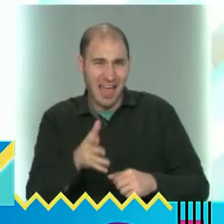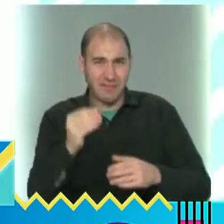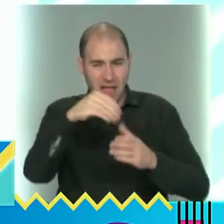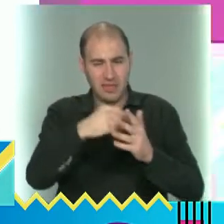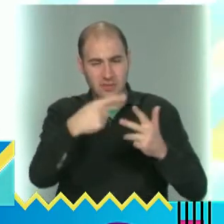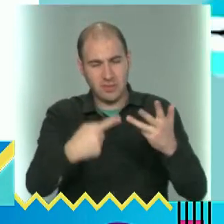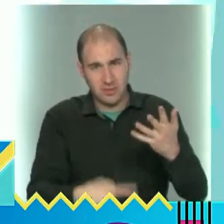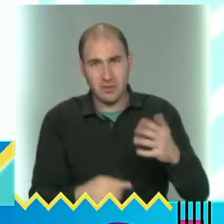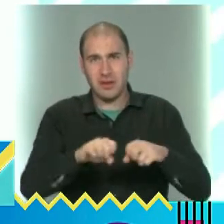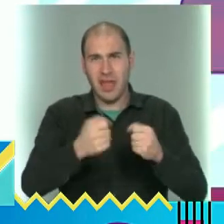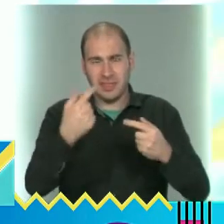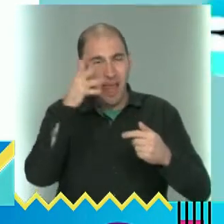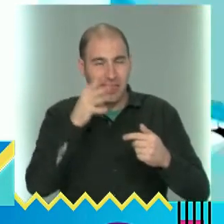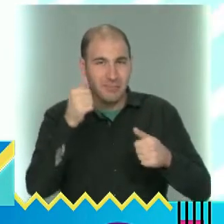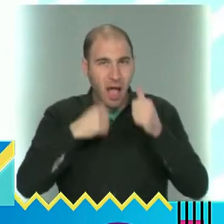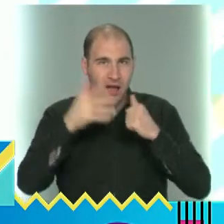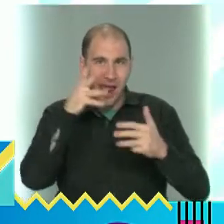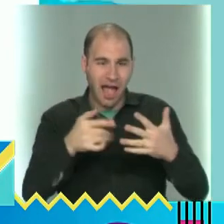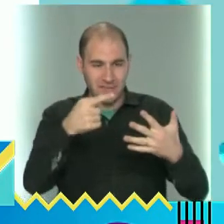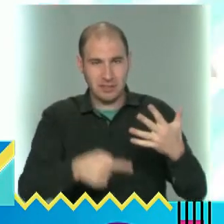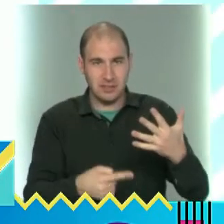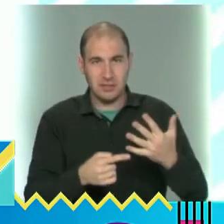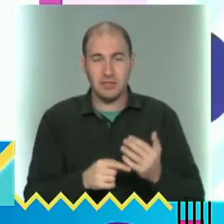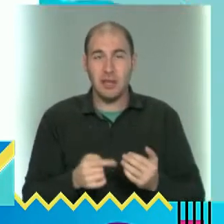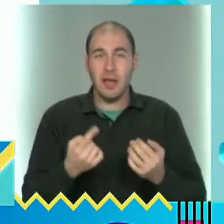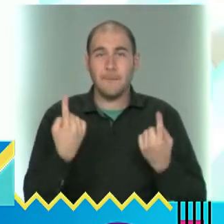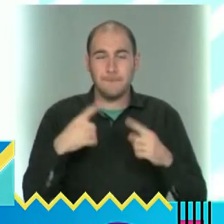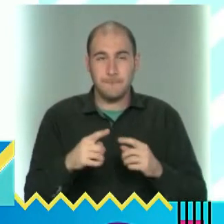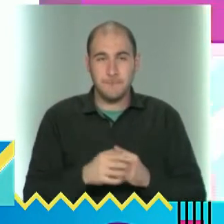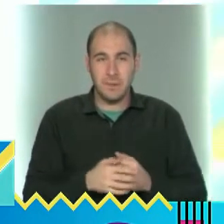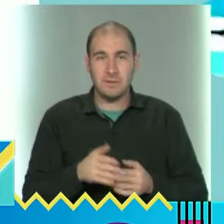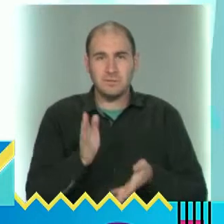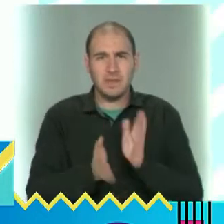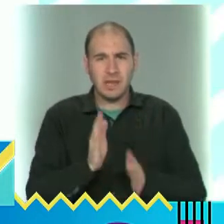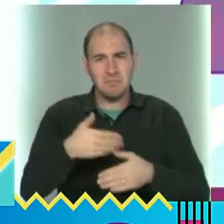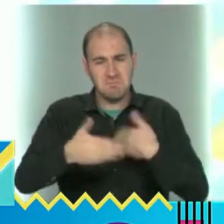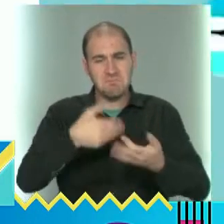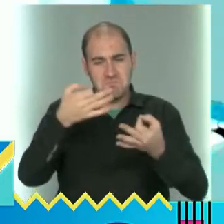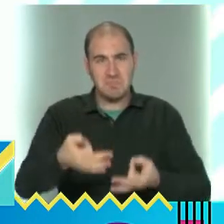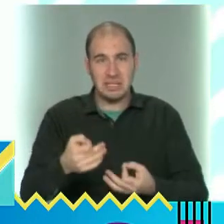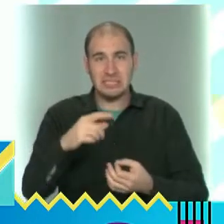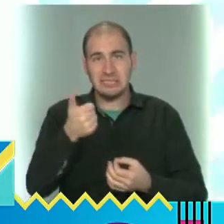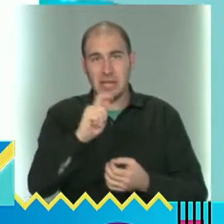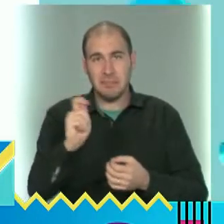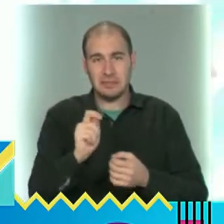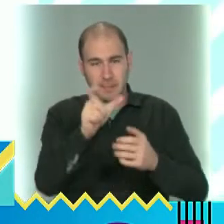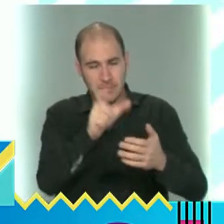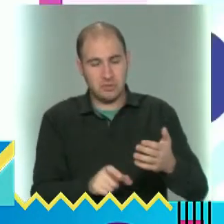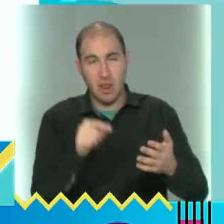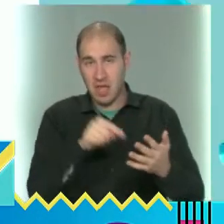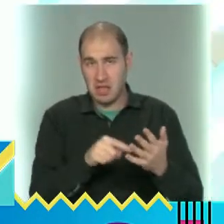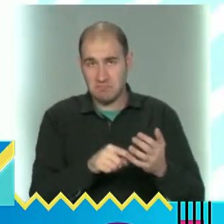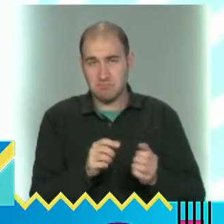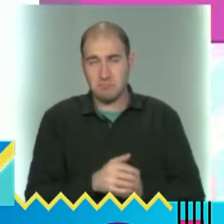lesiones traumatológicas, pero con una buena rehabilitación. En 6 meses esa persona podía volver a